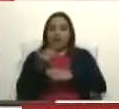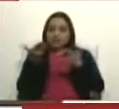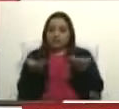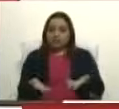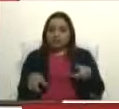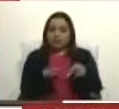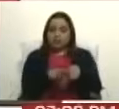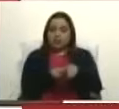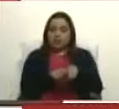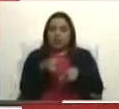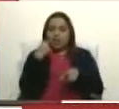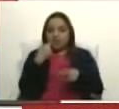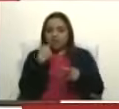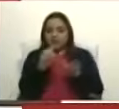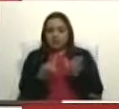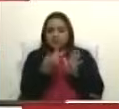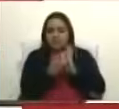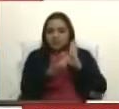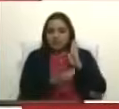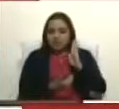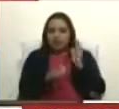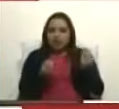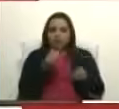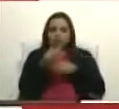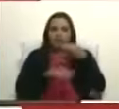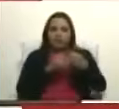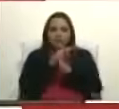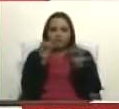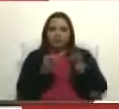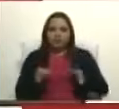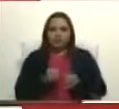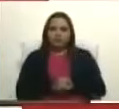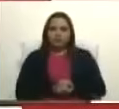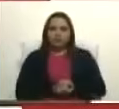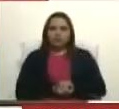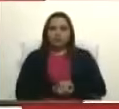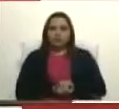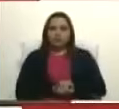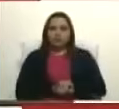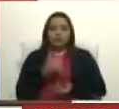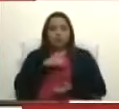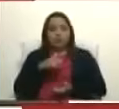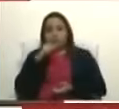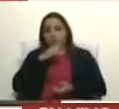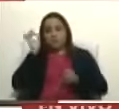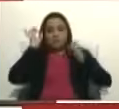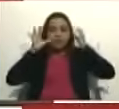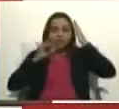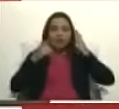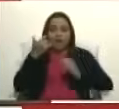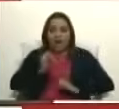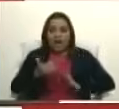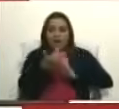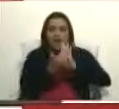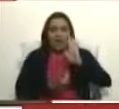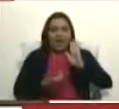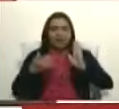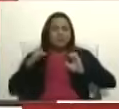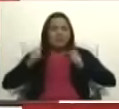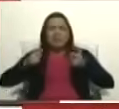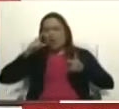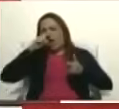dice. ¿Cuál es la metodología? Ahora, esa metodología no es que nosotros la estamos inventando, esa metodología existe desde hace